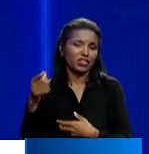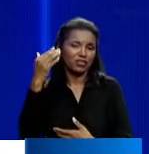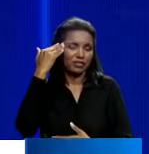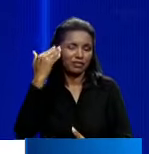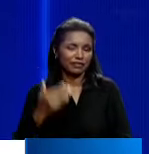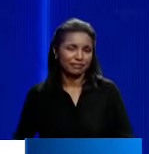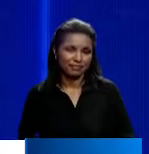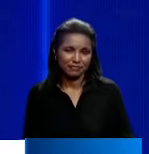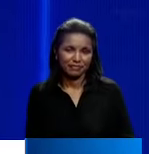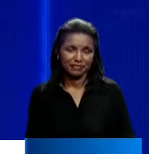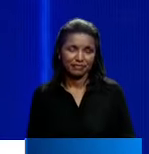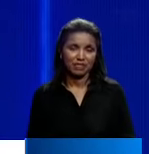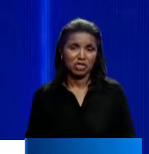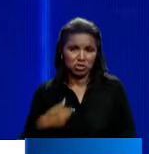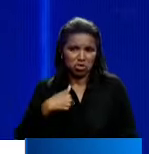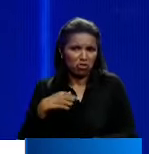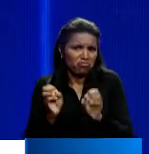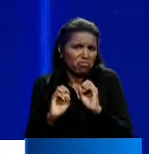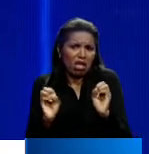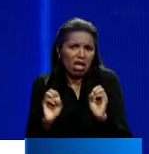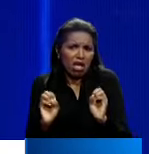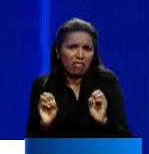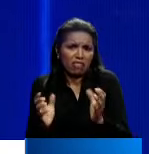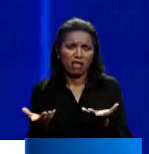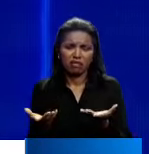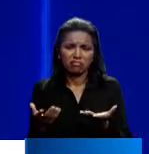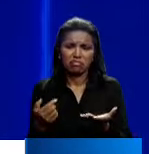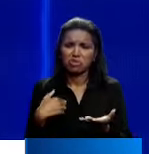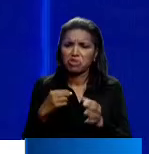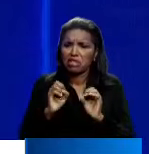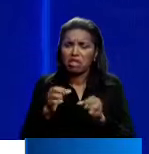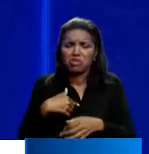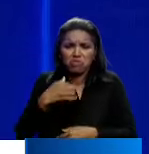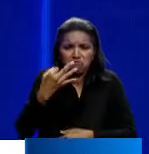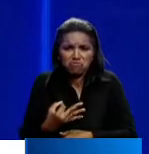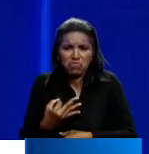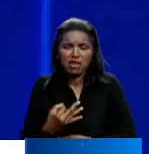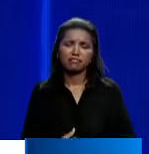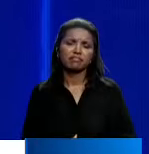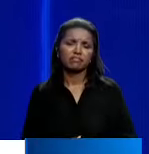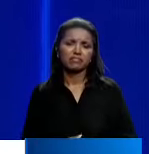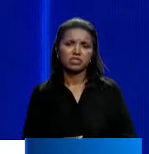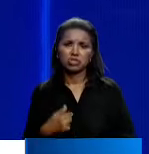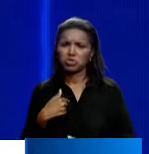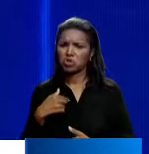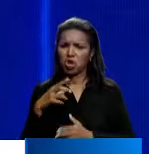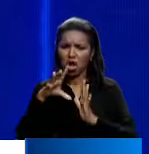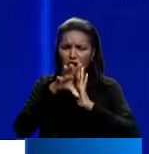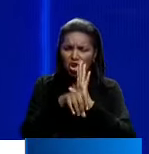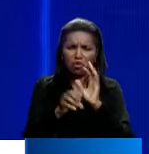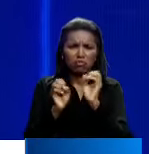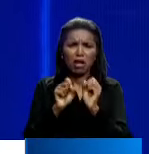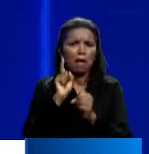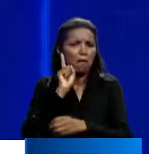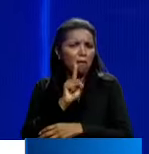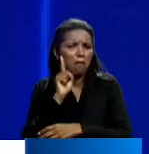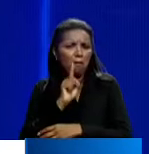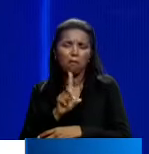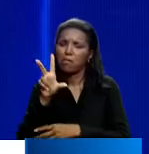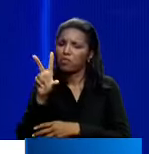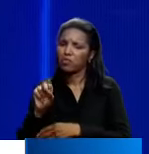otro. Maribel Gordón no tiene cola de paja. No robo, no